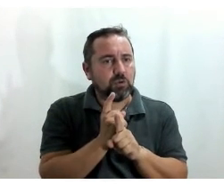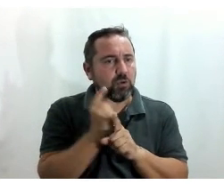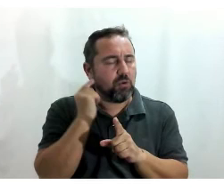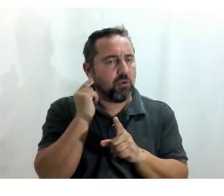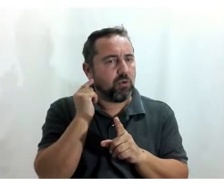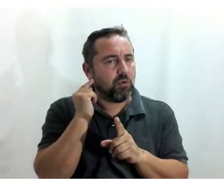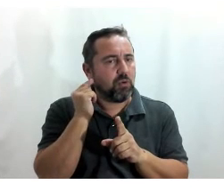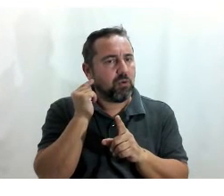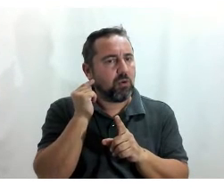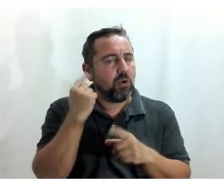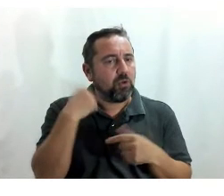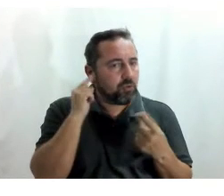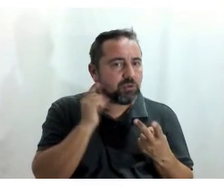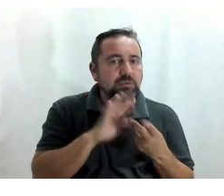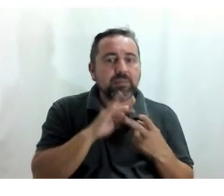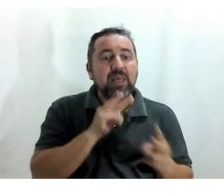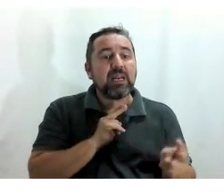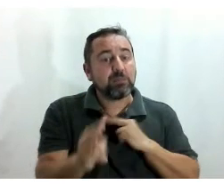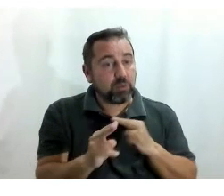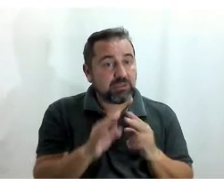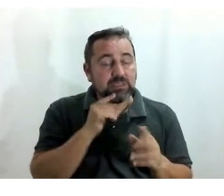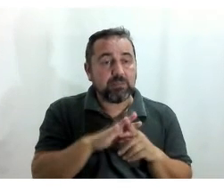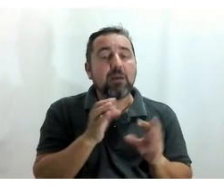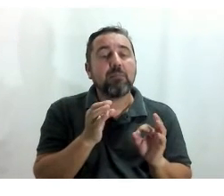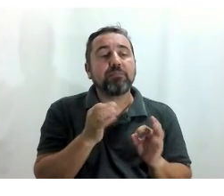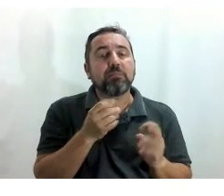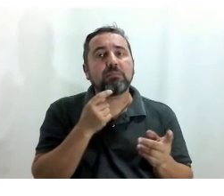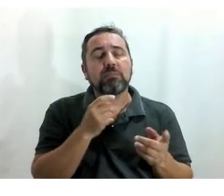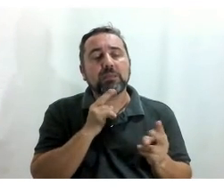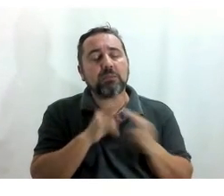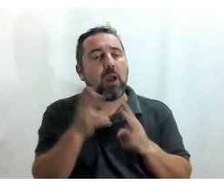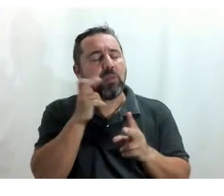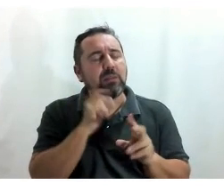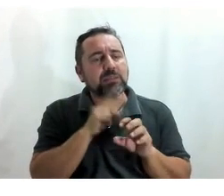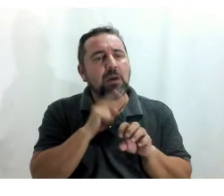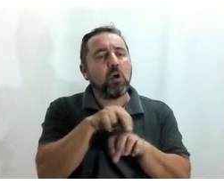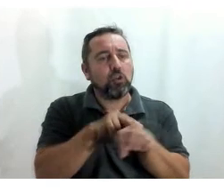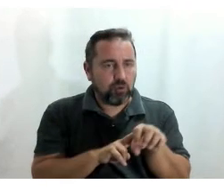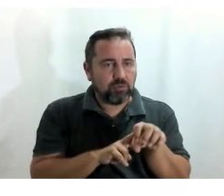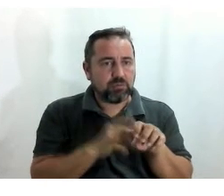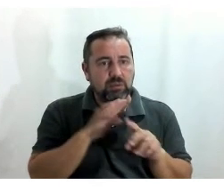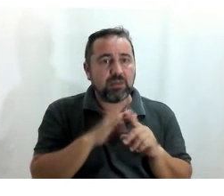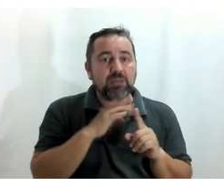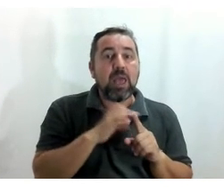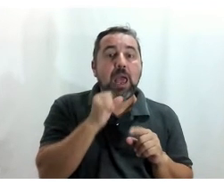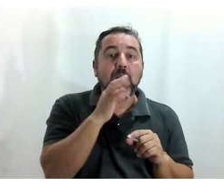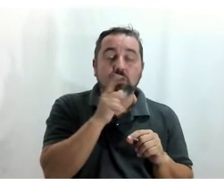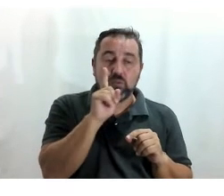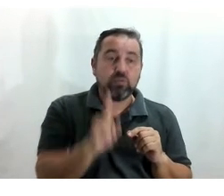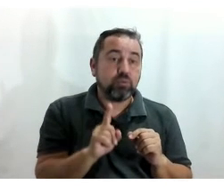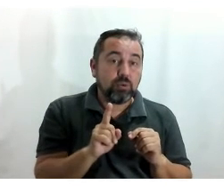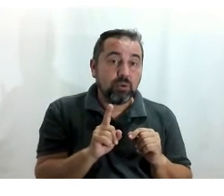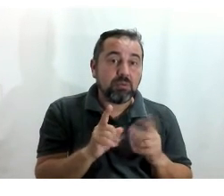se confirmaron que era solo mediante la respuesta auditiva del tronco encefálico. Se comprobó que la expresión de ATOP1 por sí sola